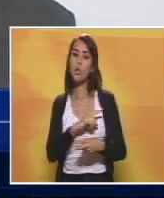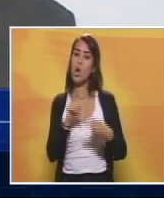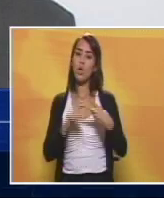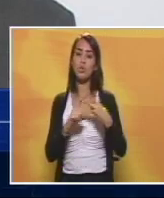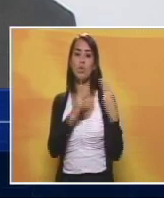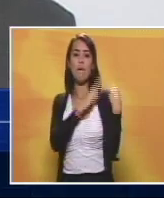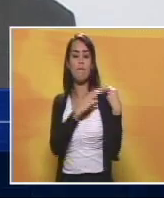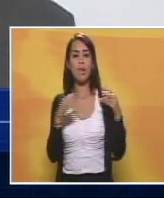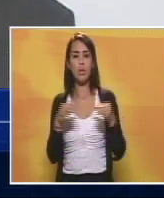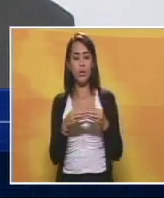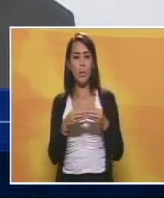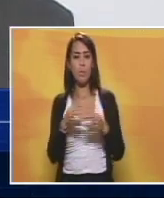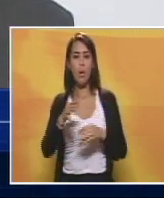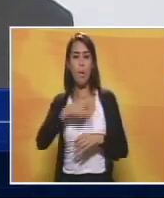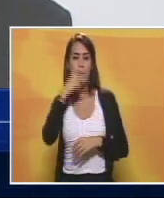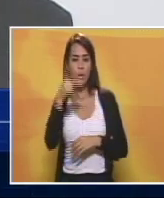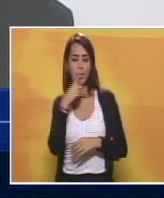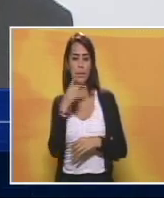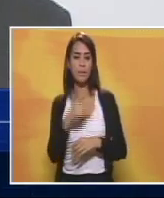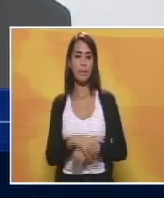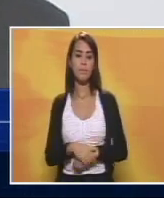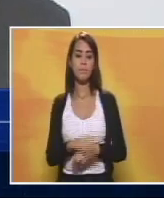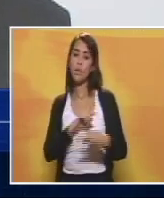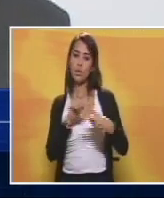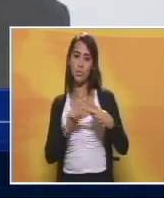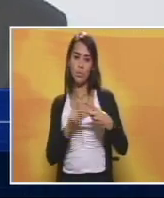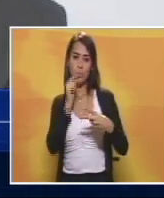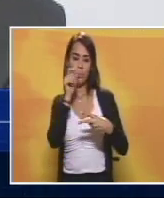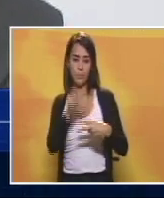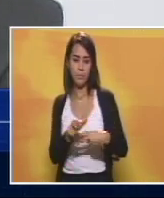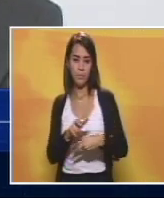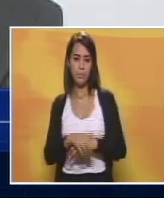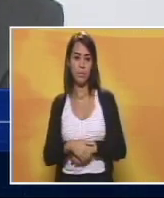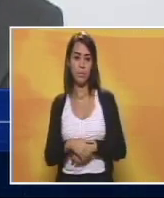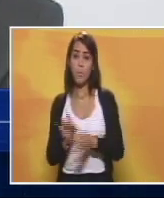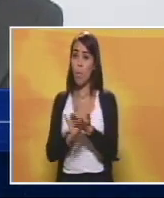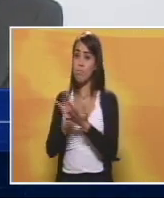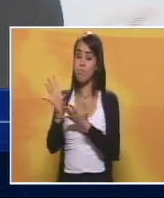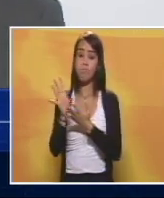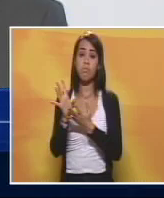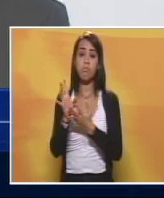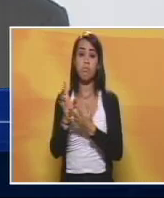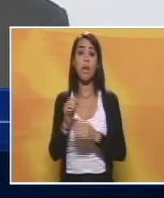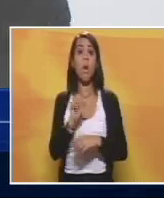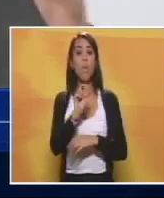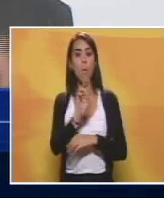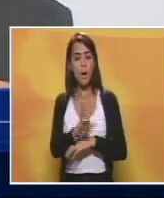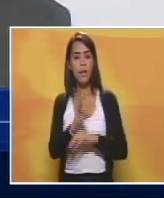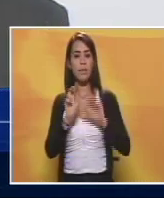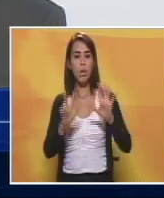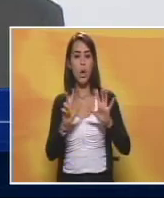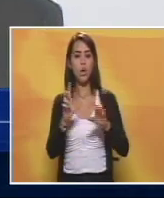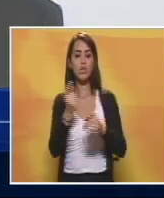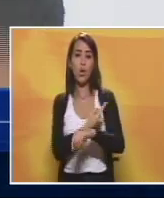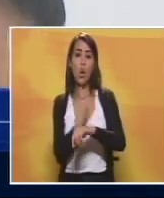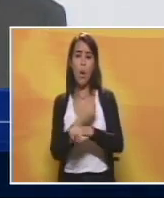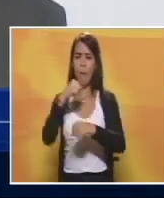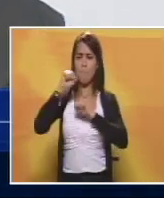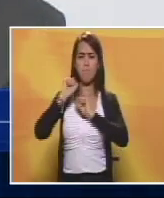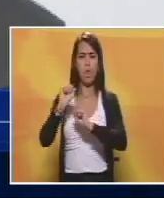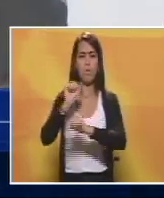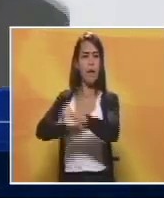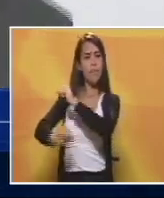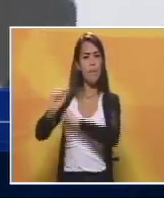jefe de la sección política el señor brian naranjo deben irse del país en 48 horas en protesta y en